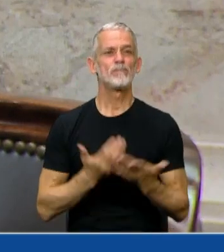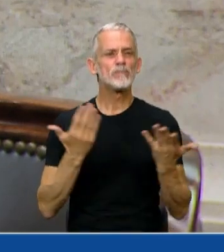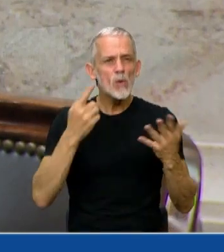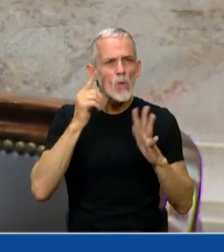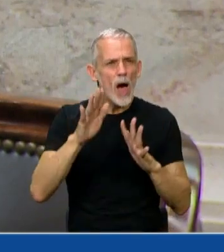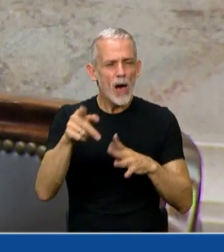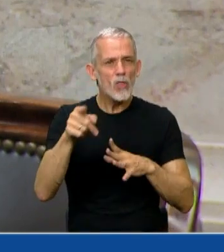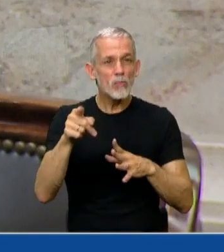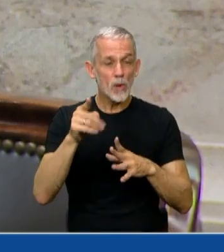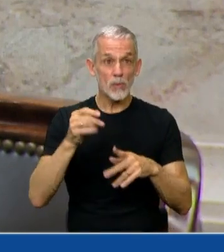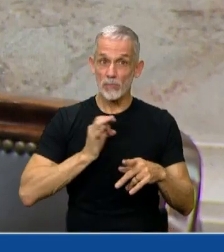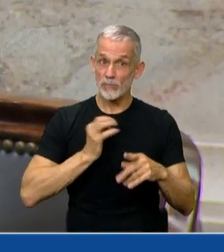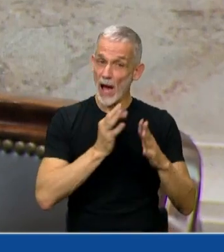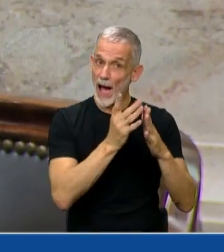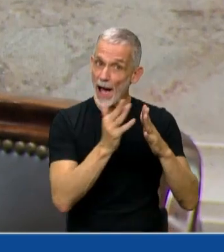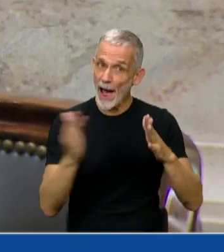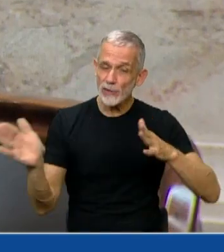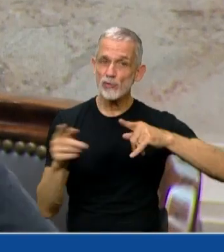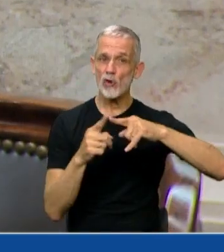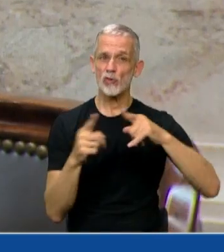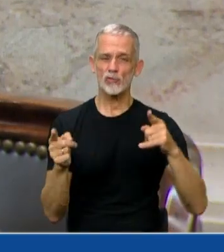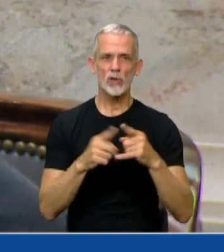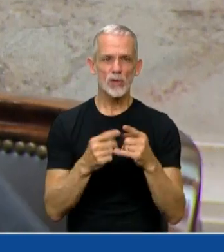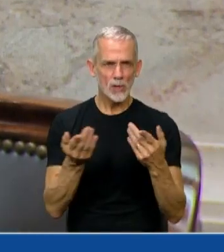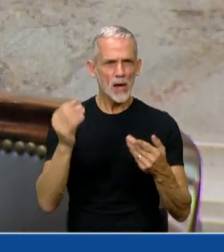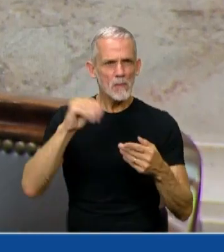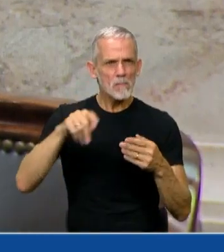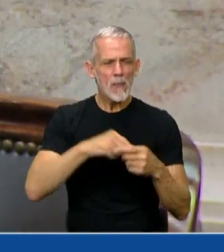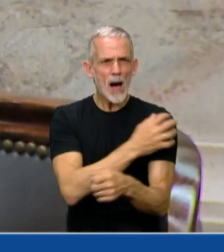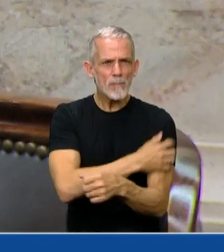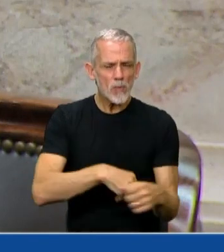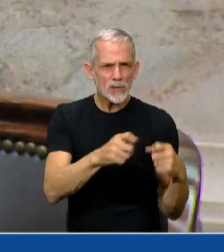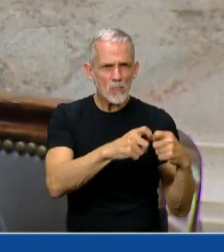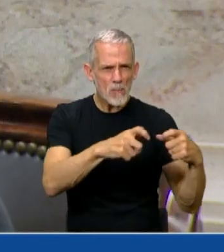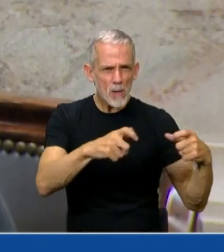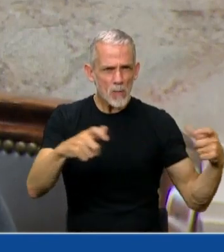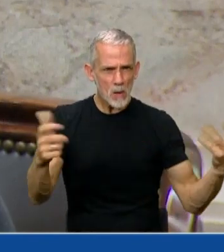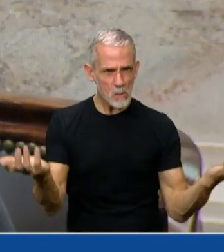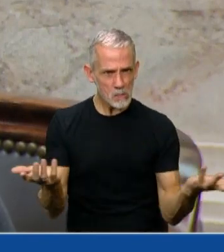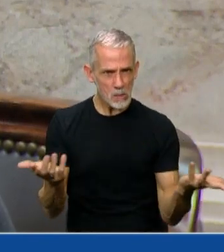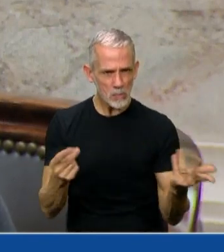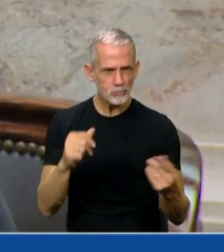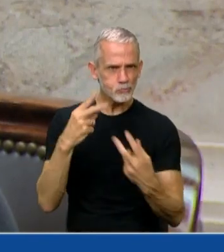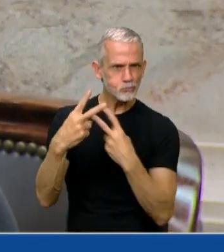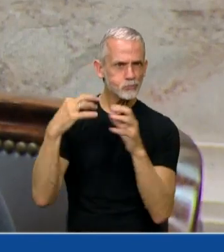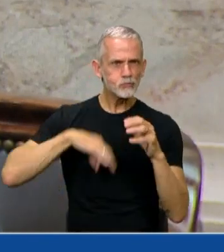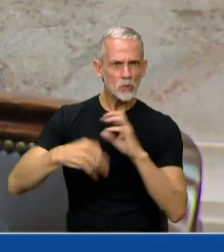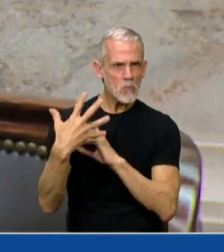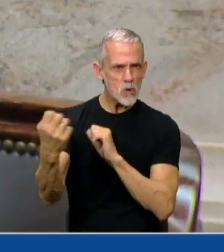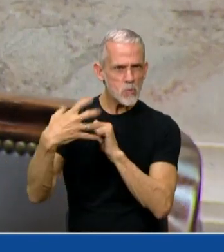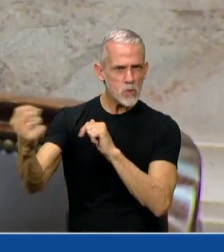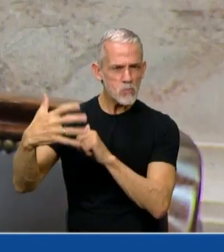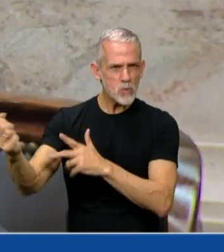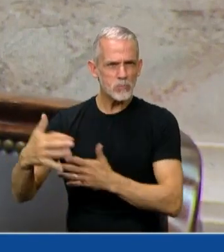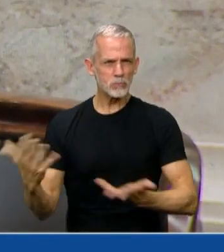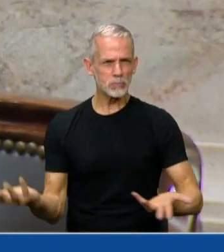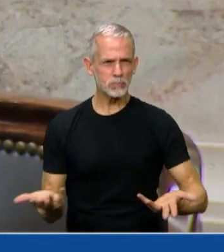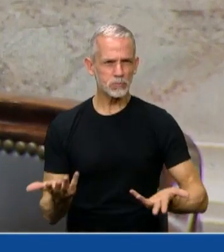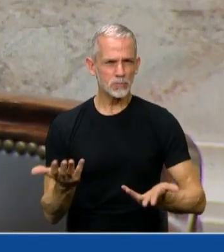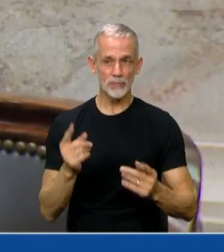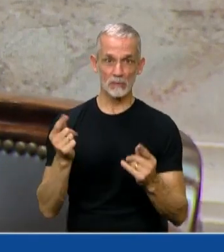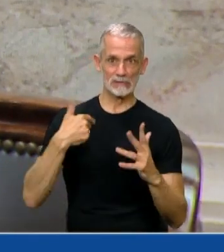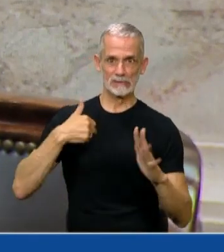porque durante estos años de aumento de la pobreza y de saqueo, se nos ha tratado de